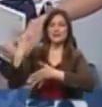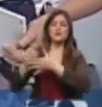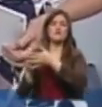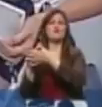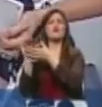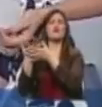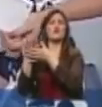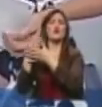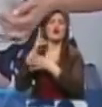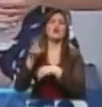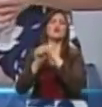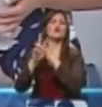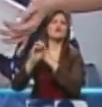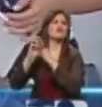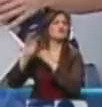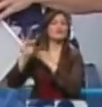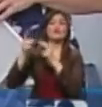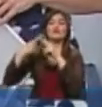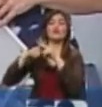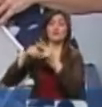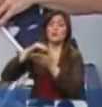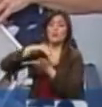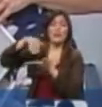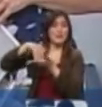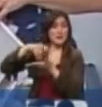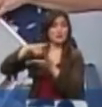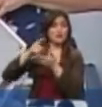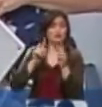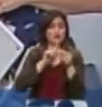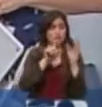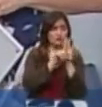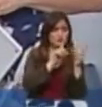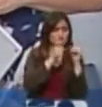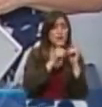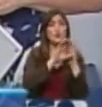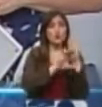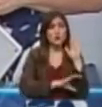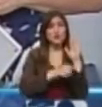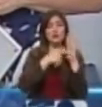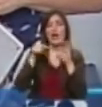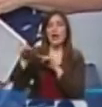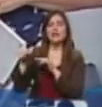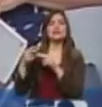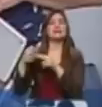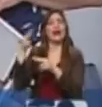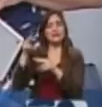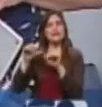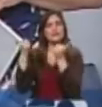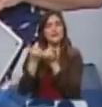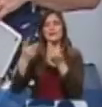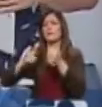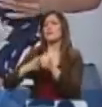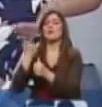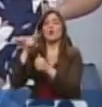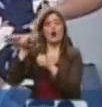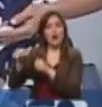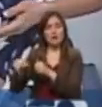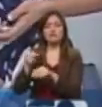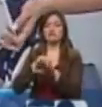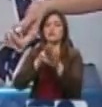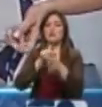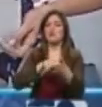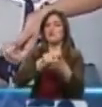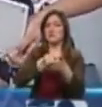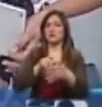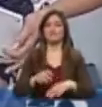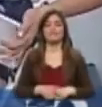constituyentes de Montecristi a su gestión y también a la consulta popular. Durante su discurso, resaltó que el diálogo nacional ha permitido